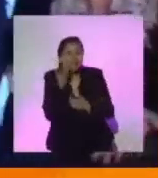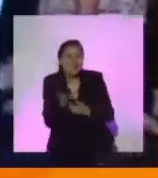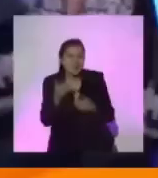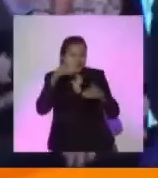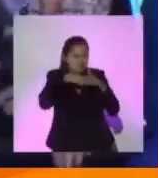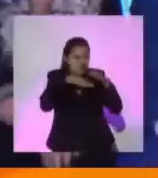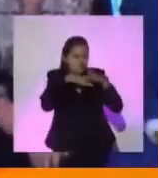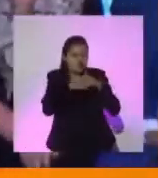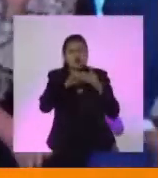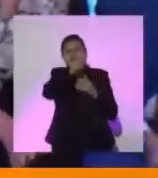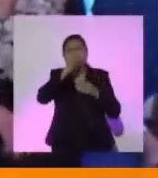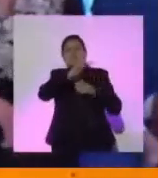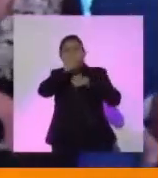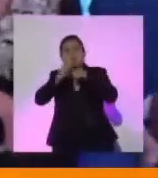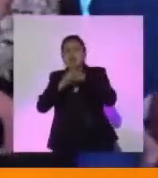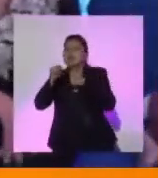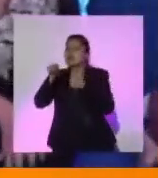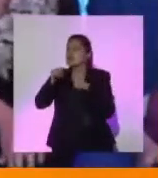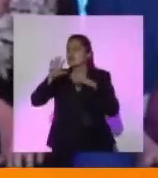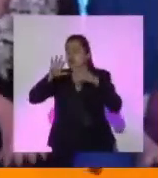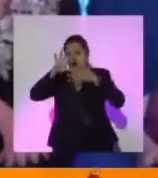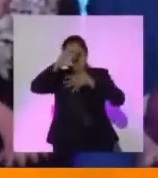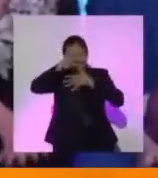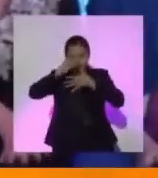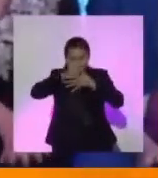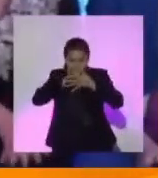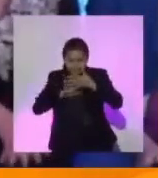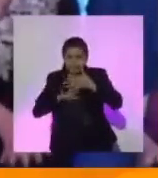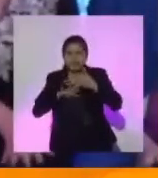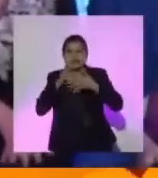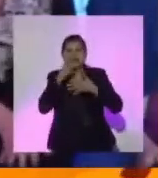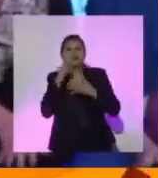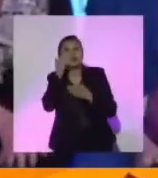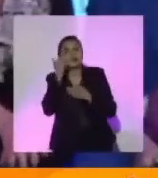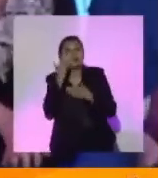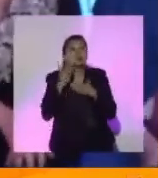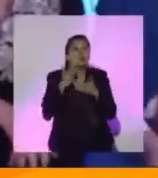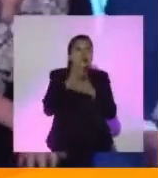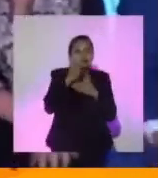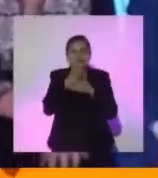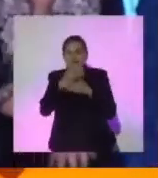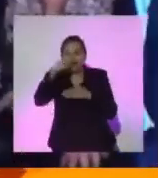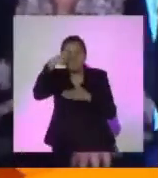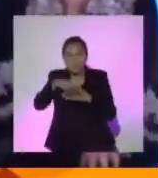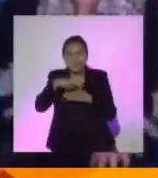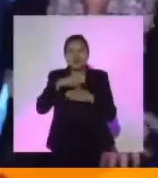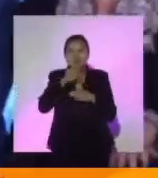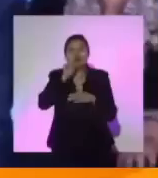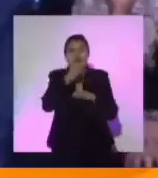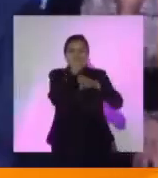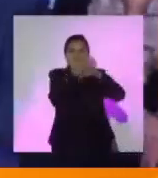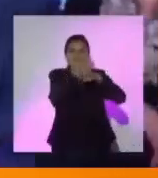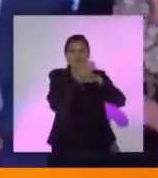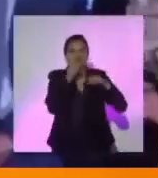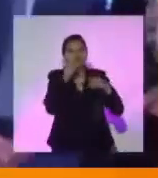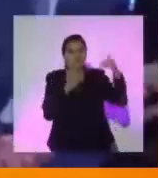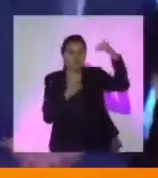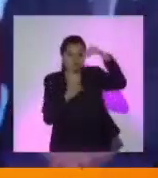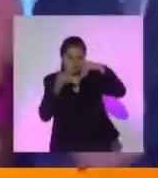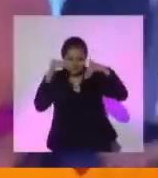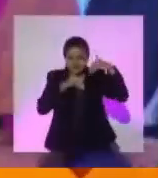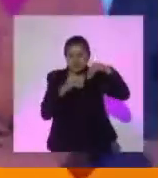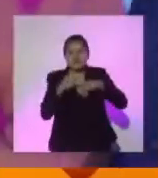sociedades modernas y transformaciones globales por la la University of Cambridge fue jefa de prensa de fonapaz entre el 78 y